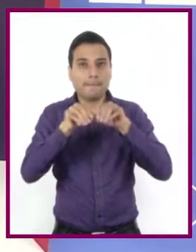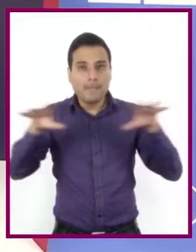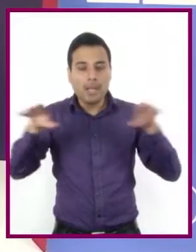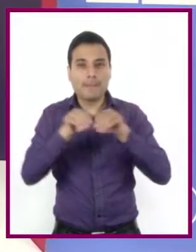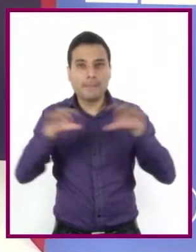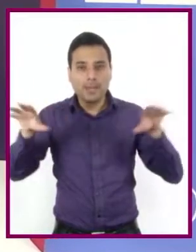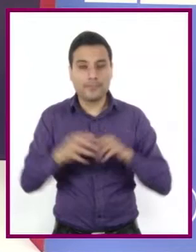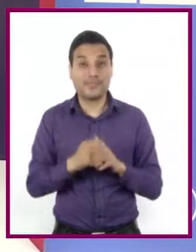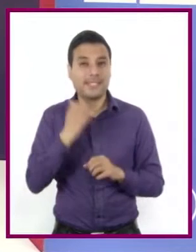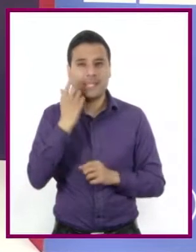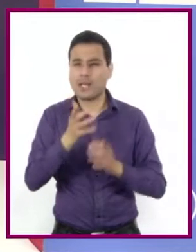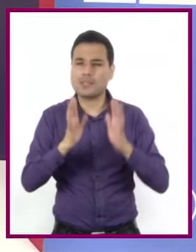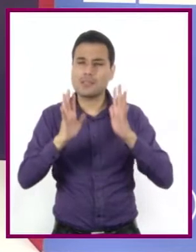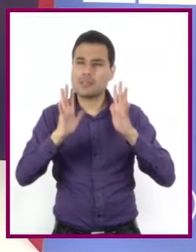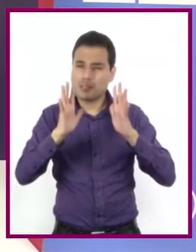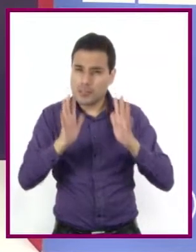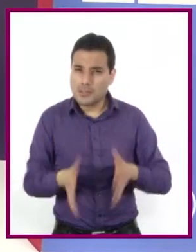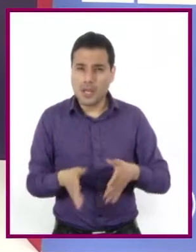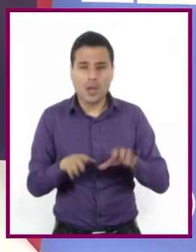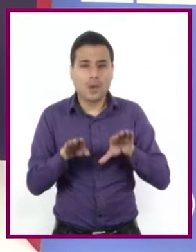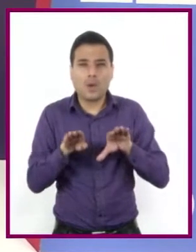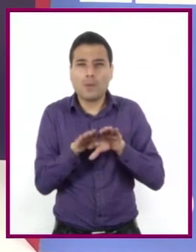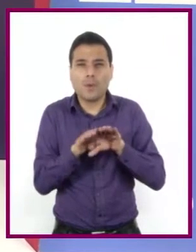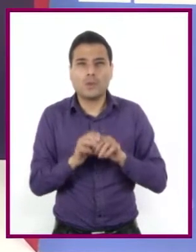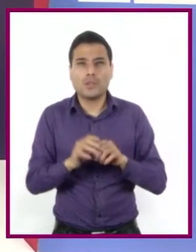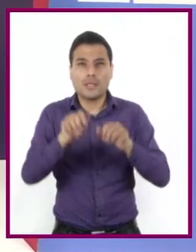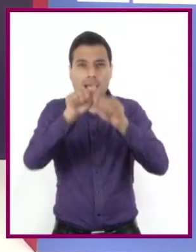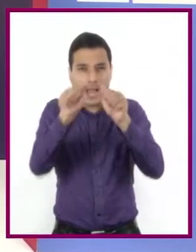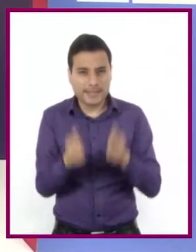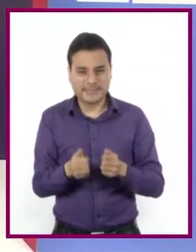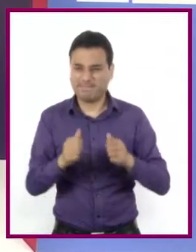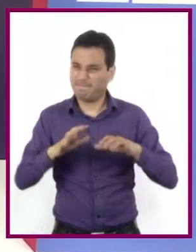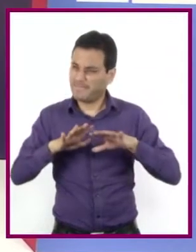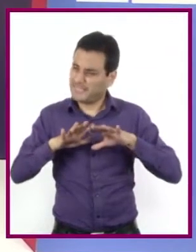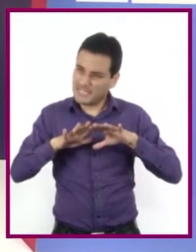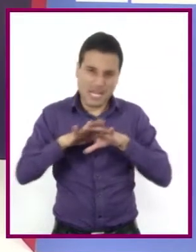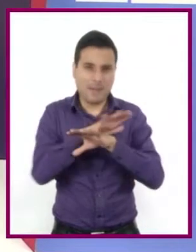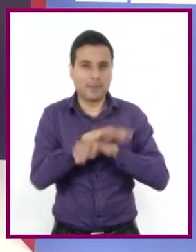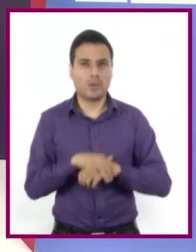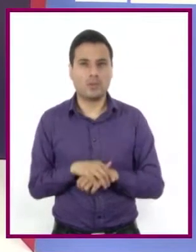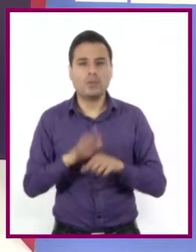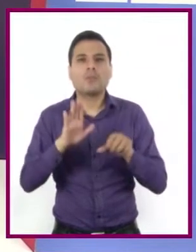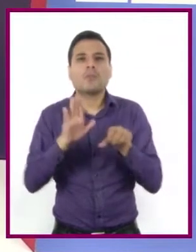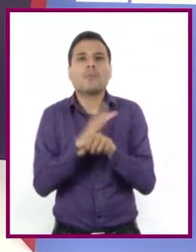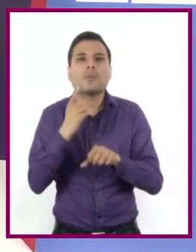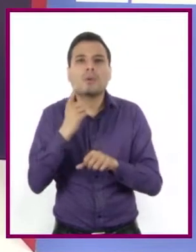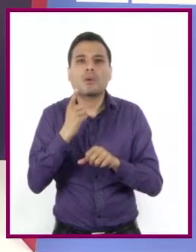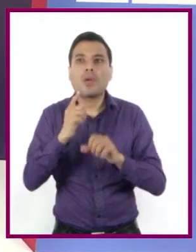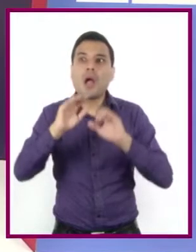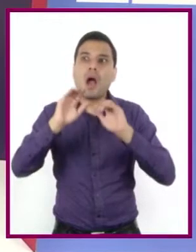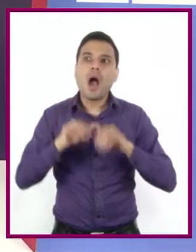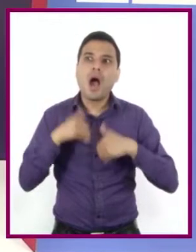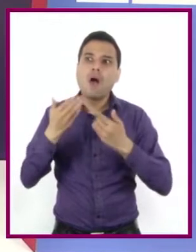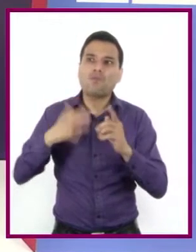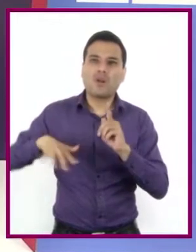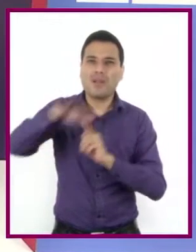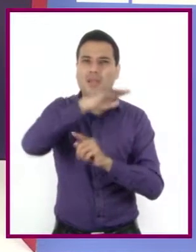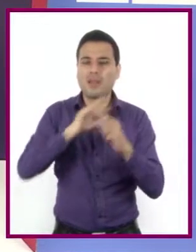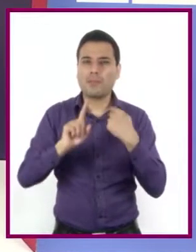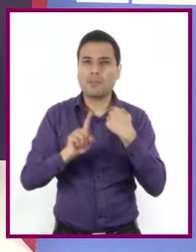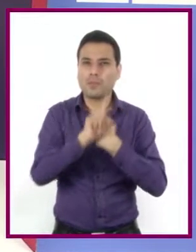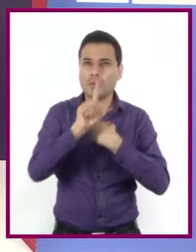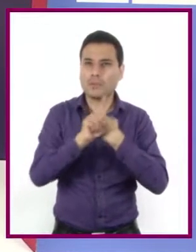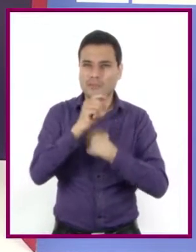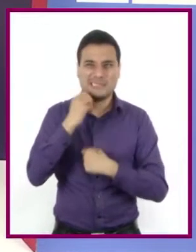desde raíz las manifestaciones del arte como un reflejo de ese mundo irracional que estaban viviendo.